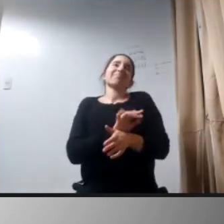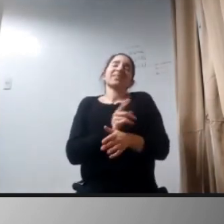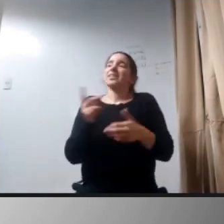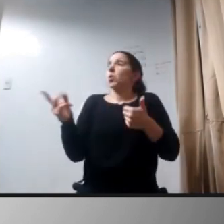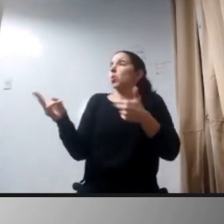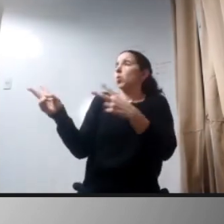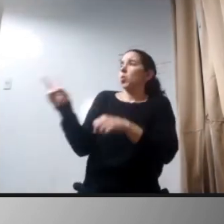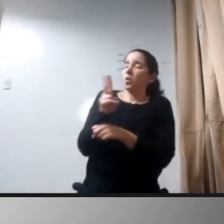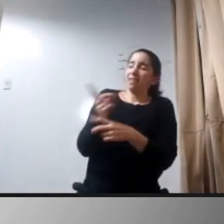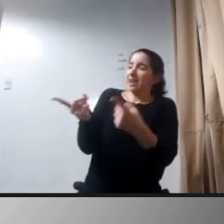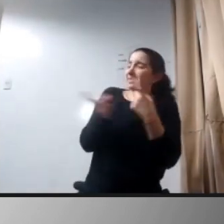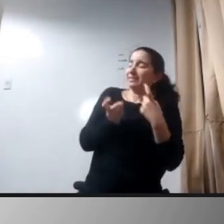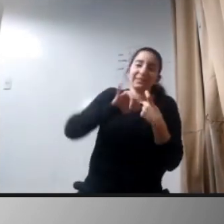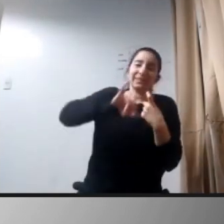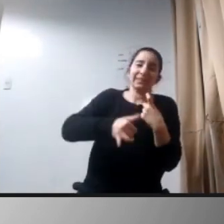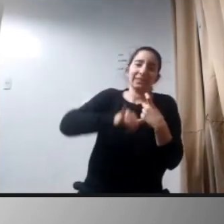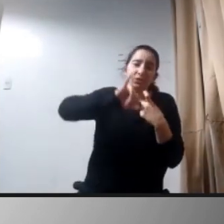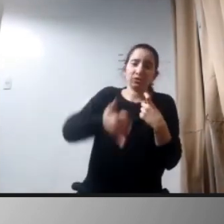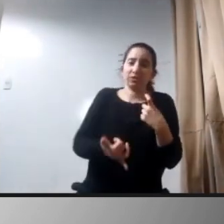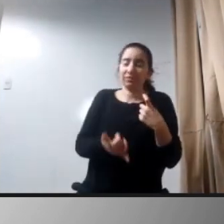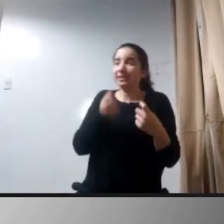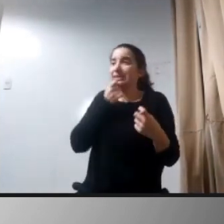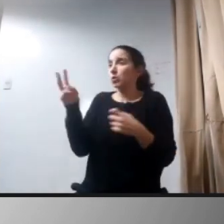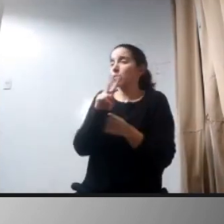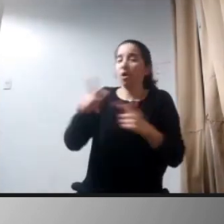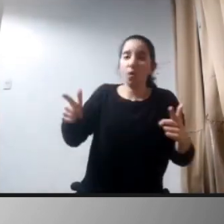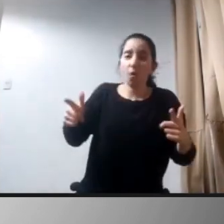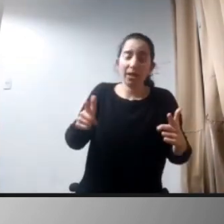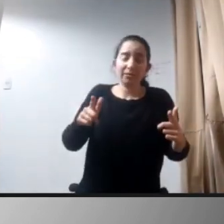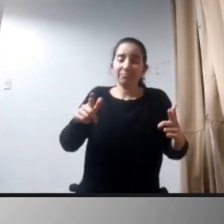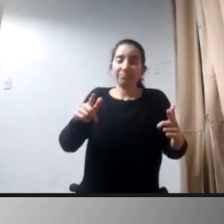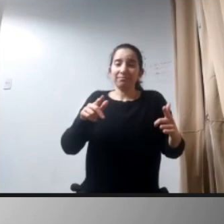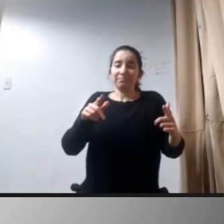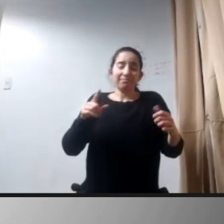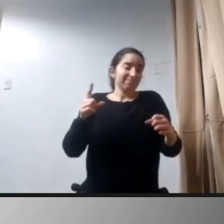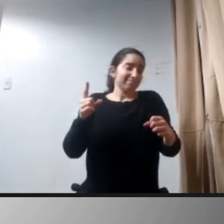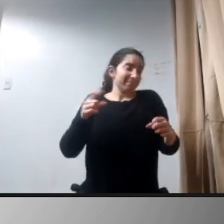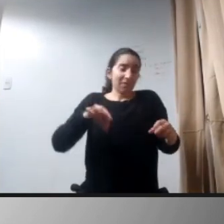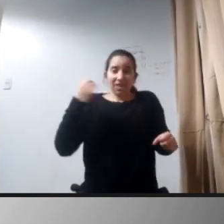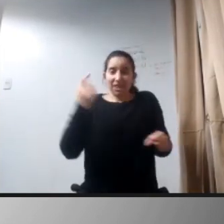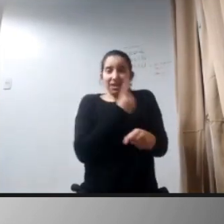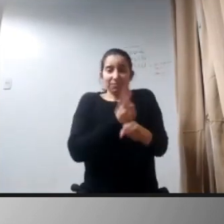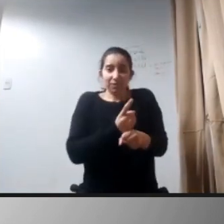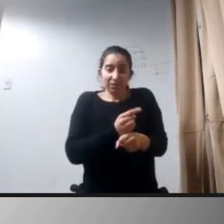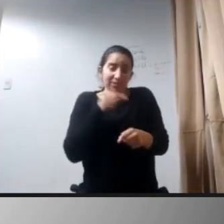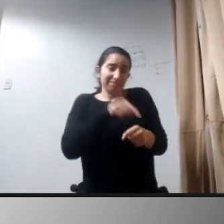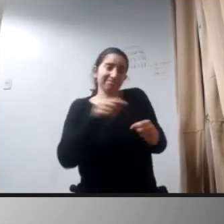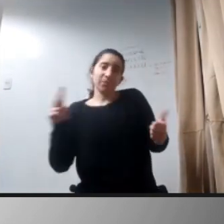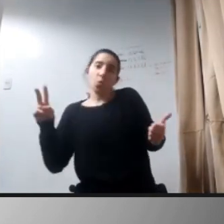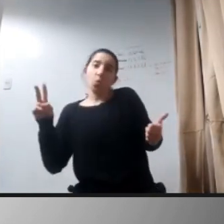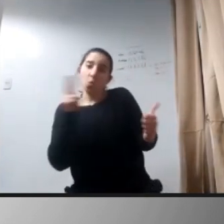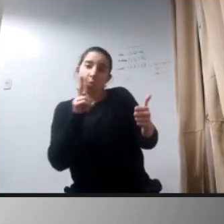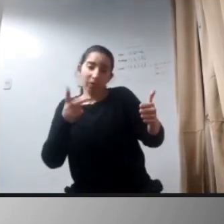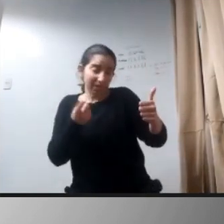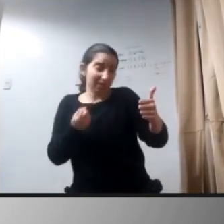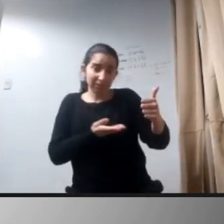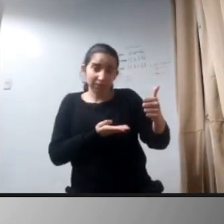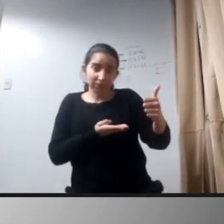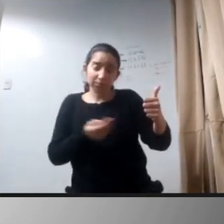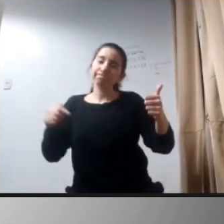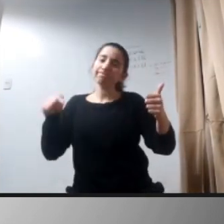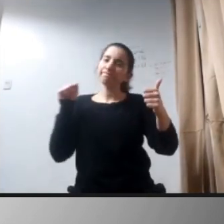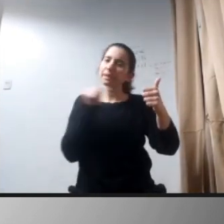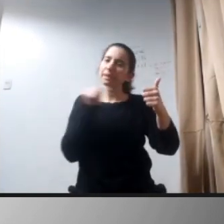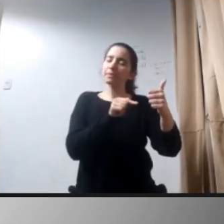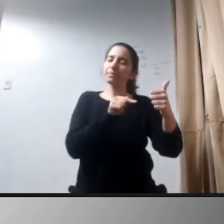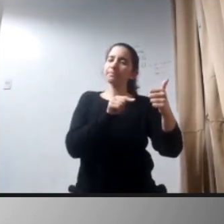necesitando y necesita de ese cuidado y lo tiene que de algún modo usufructuar, tiene que ser beneficiado por ese cuidado.